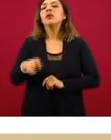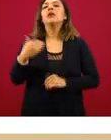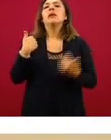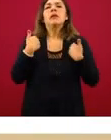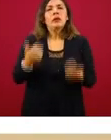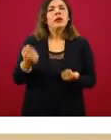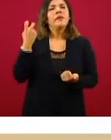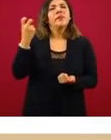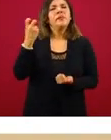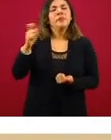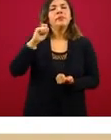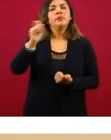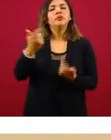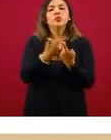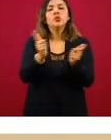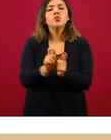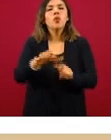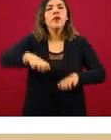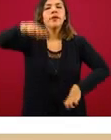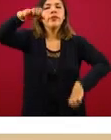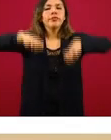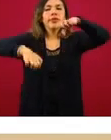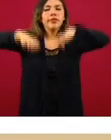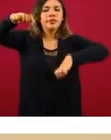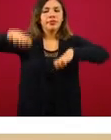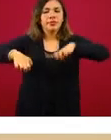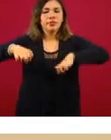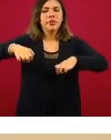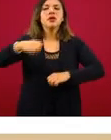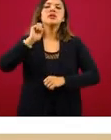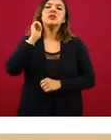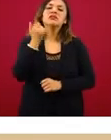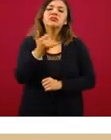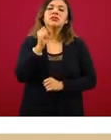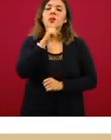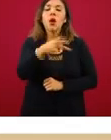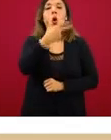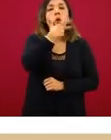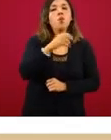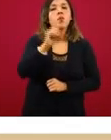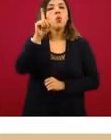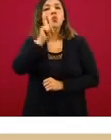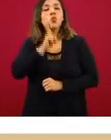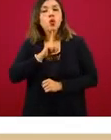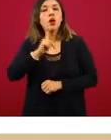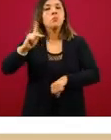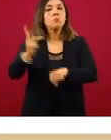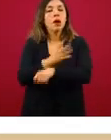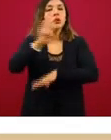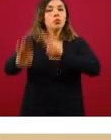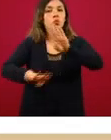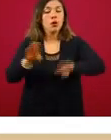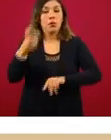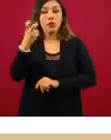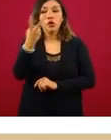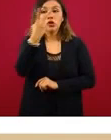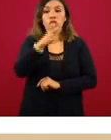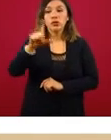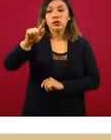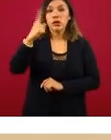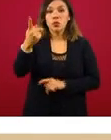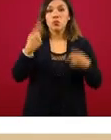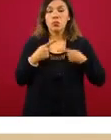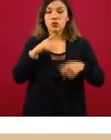distribución de grupo de edad y sexo de cada una de las que ocurrieron, de estas